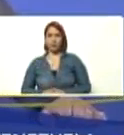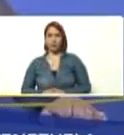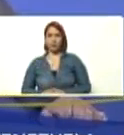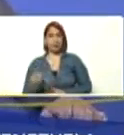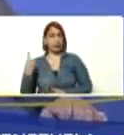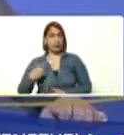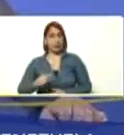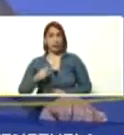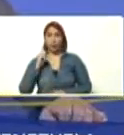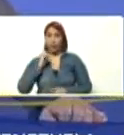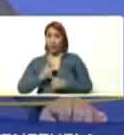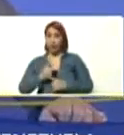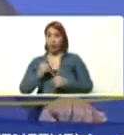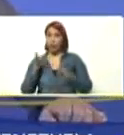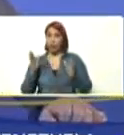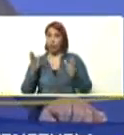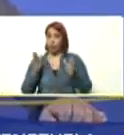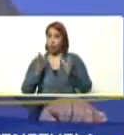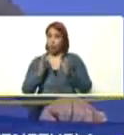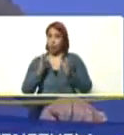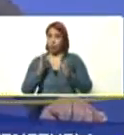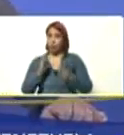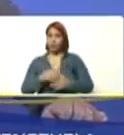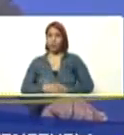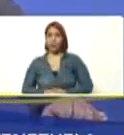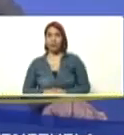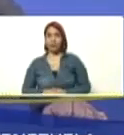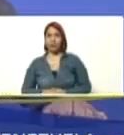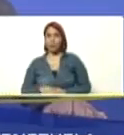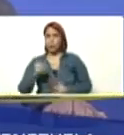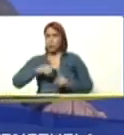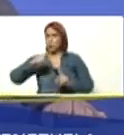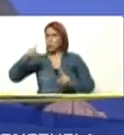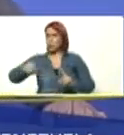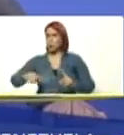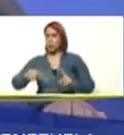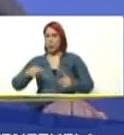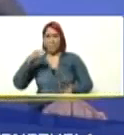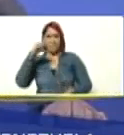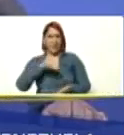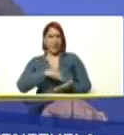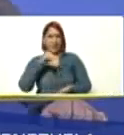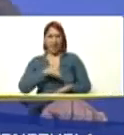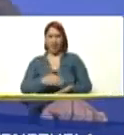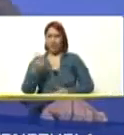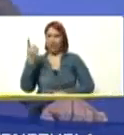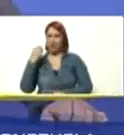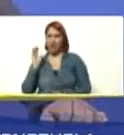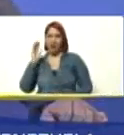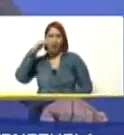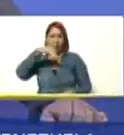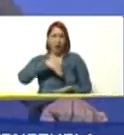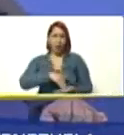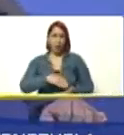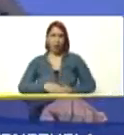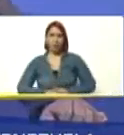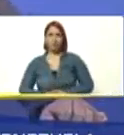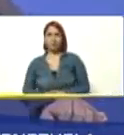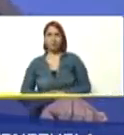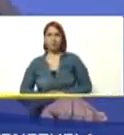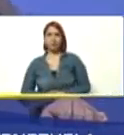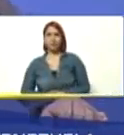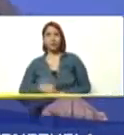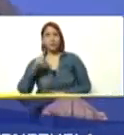Tengo que regularme, porque vengo recargado de Miranda. Ayer estuve en Aragua,